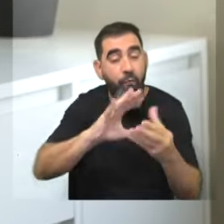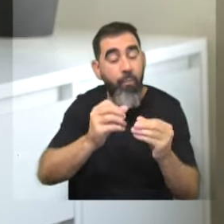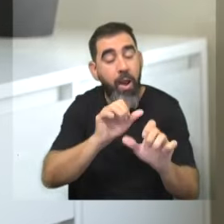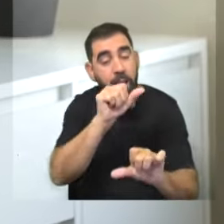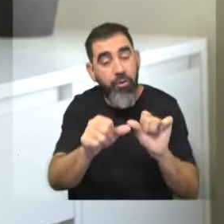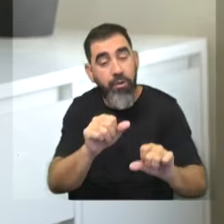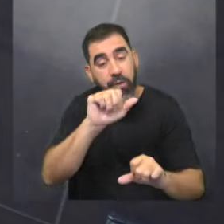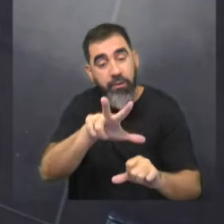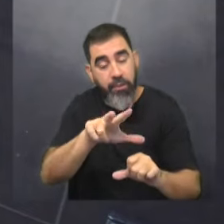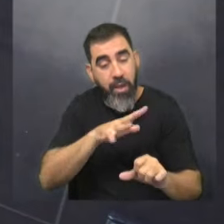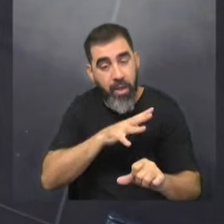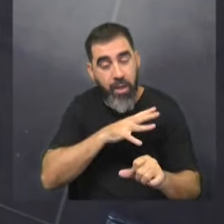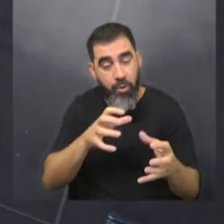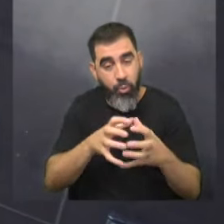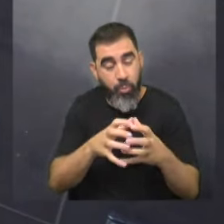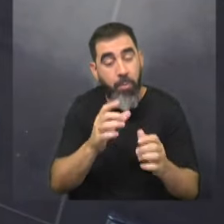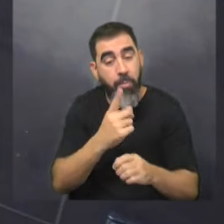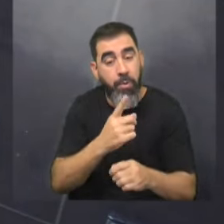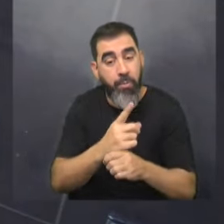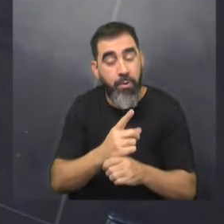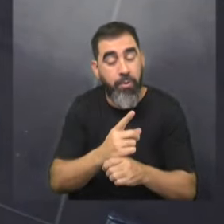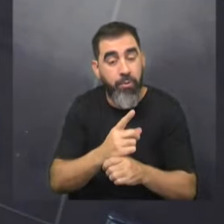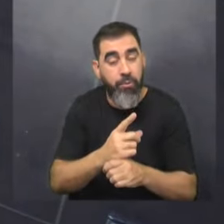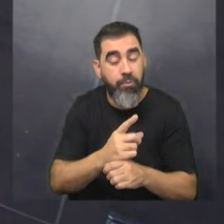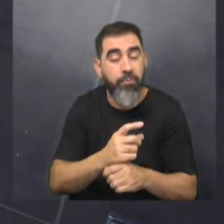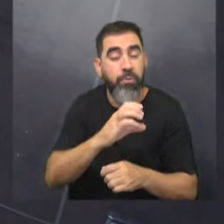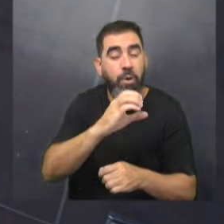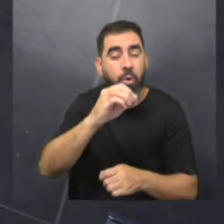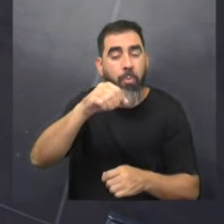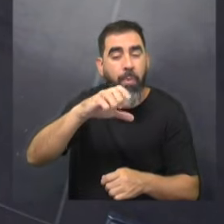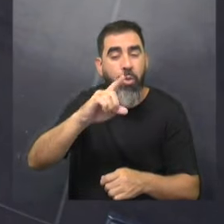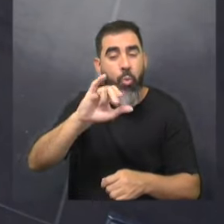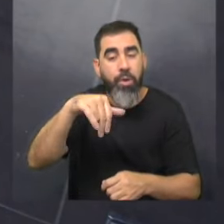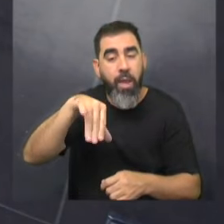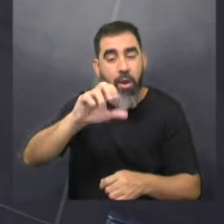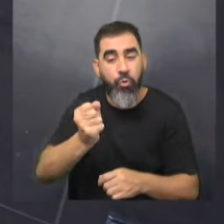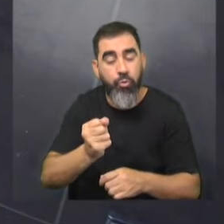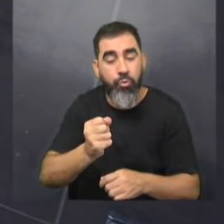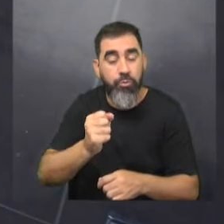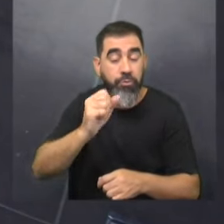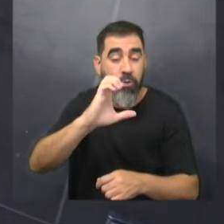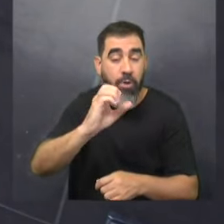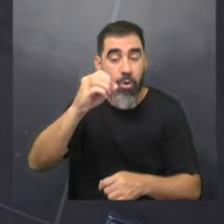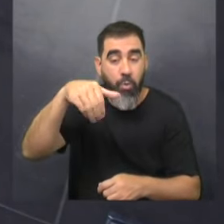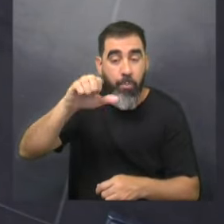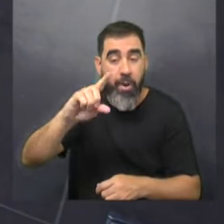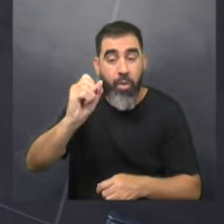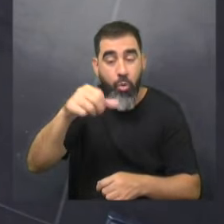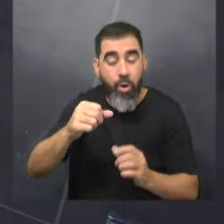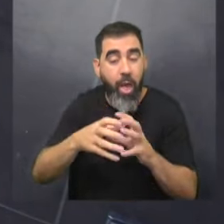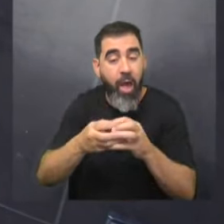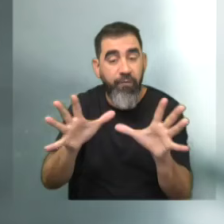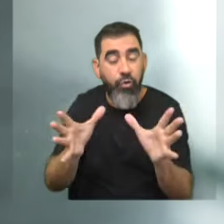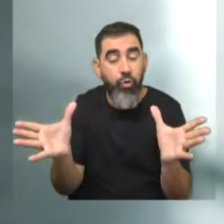tenemos tres grandes grupos. Lo primero es el comedoniano o el comedogénico, donde predomina el comedón, que puede ser abierto o cerrado, que es el famoso